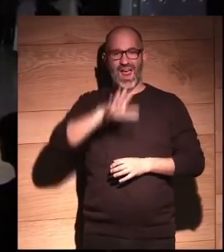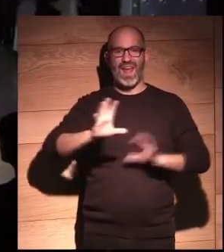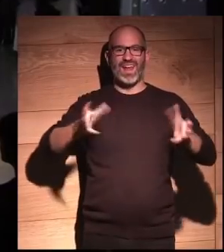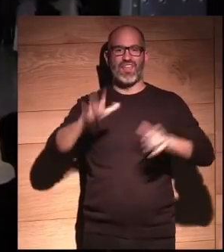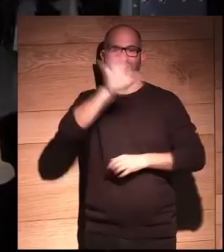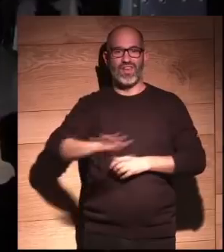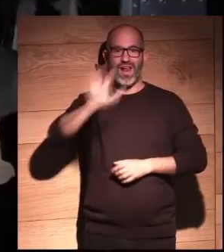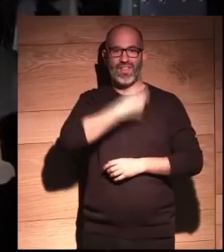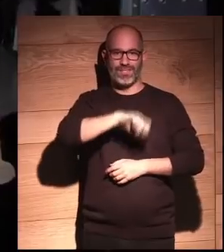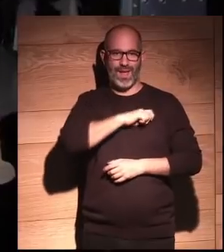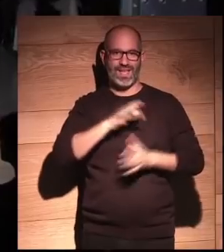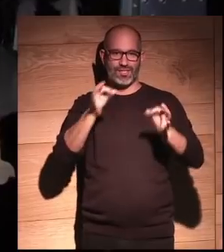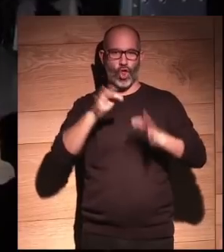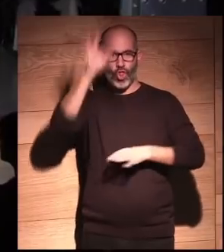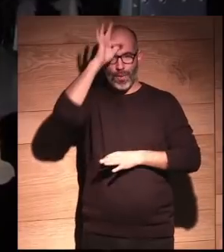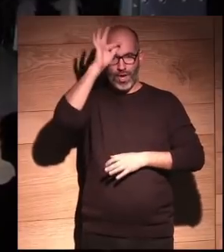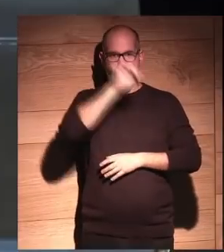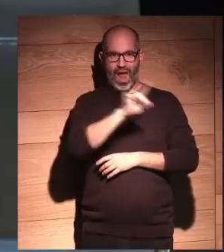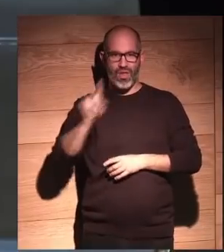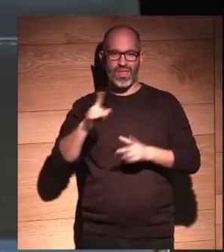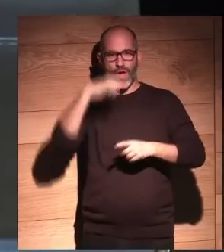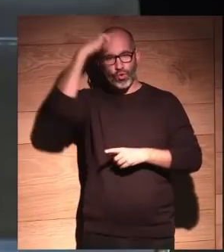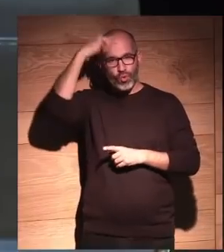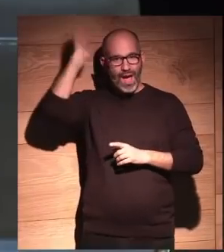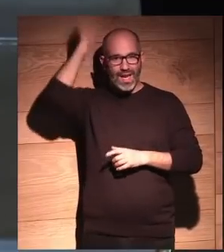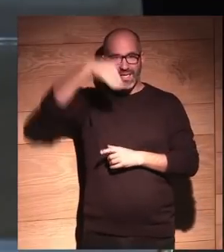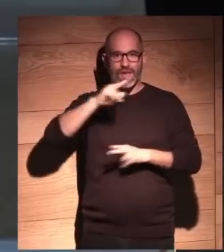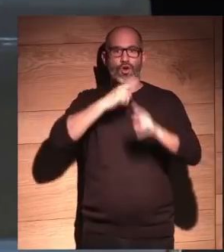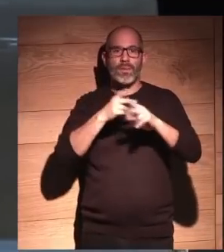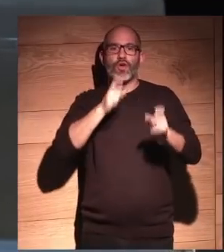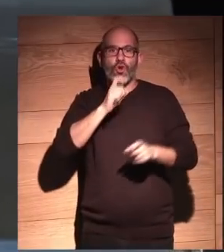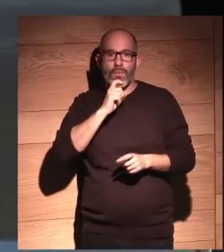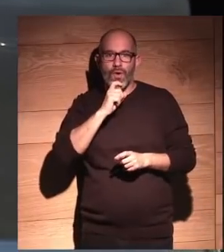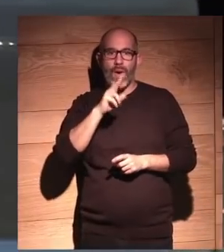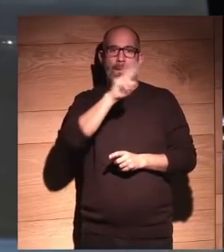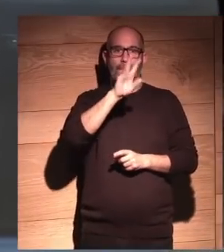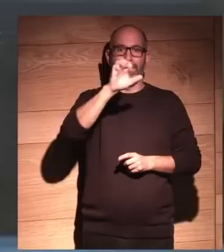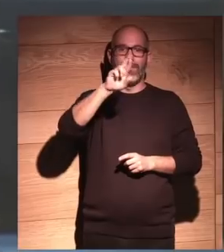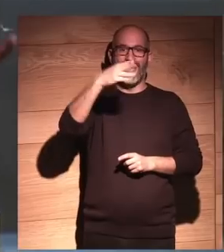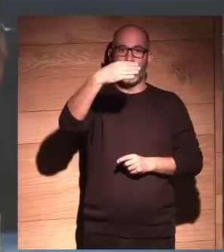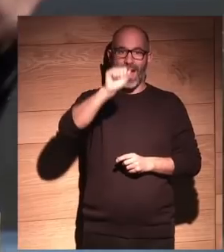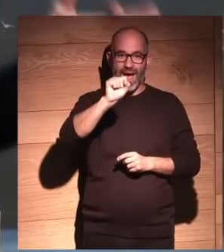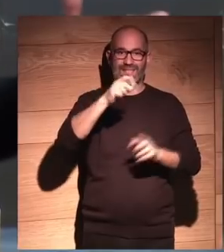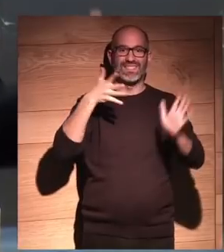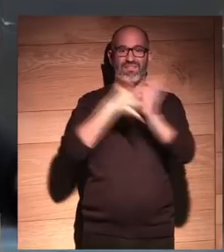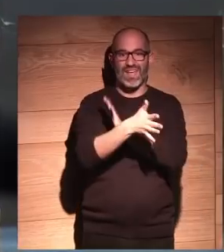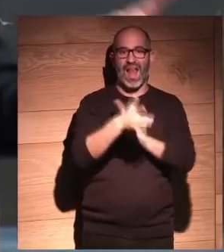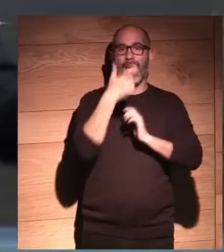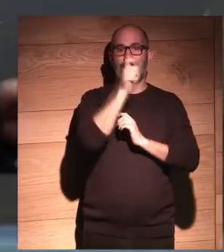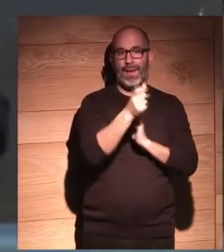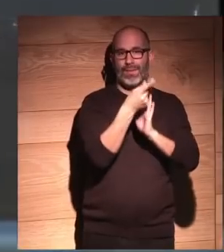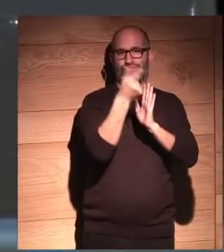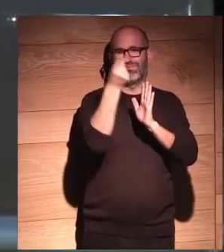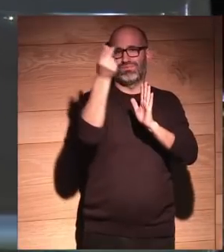Nacional. Momento publicitario. Claro, un espacio de latín y de cultura clásica, ¿cómo se va a llamar? Las palabras vuelan. Eso en latín es verba volant. Y